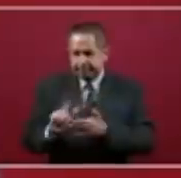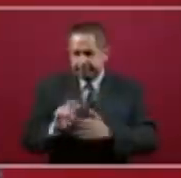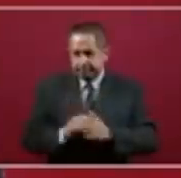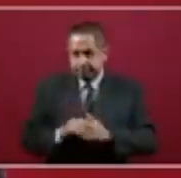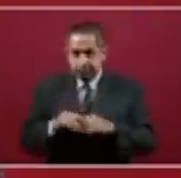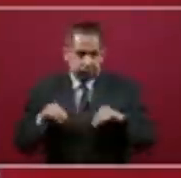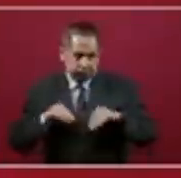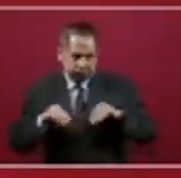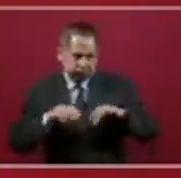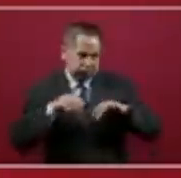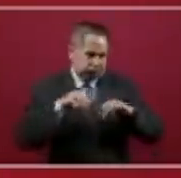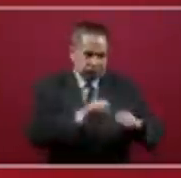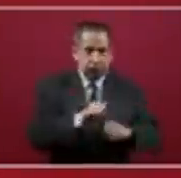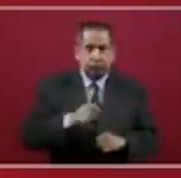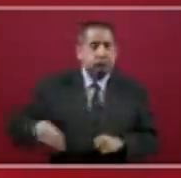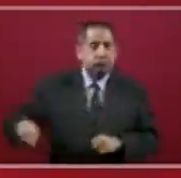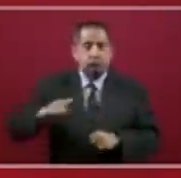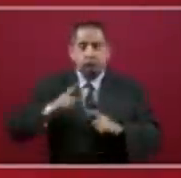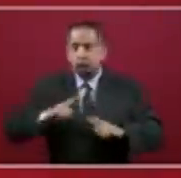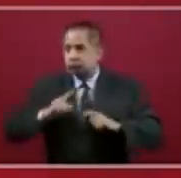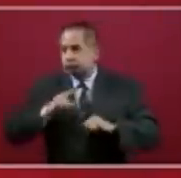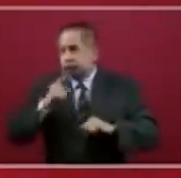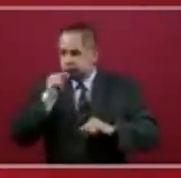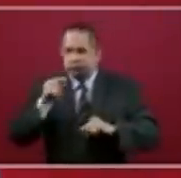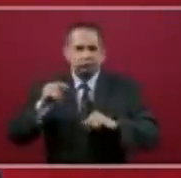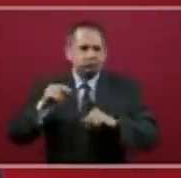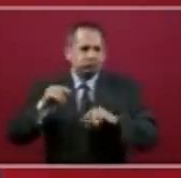acción judicial que se está